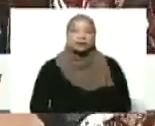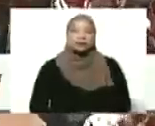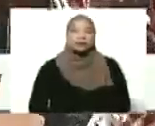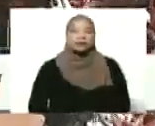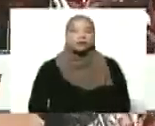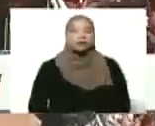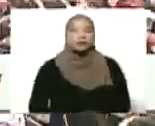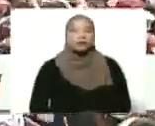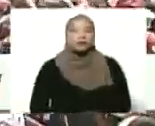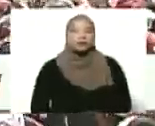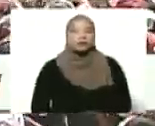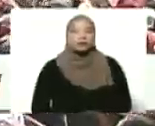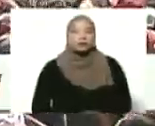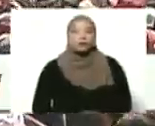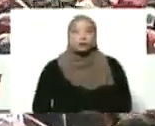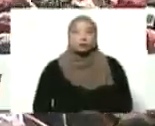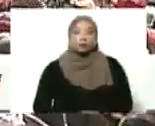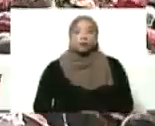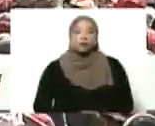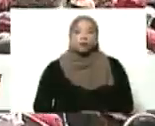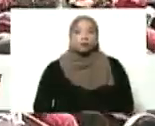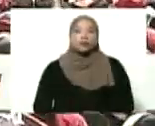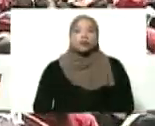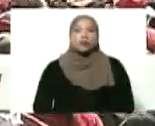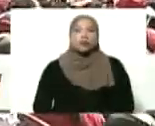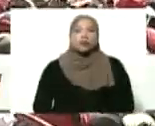el estandarte y comenzó a batir la brisa sabrosa, ¿eh?